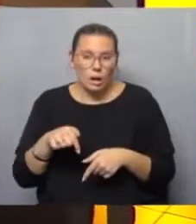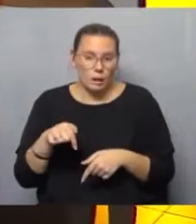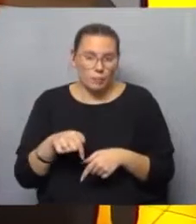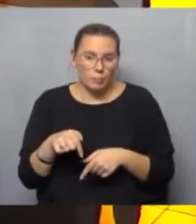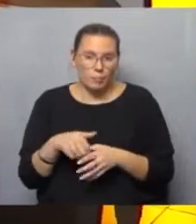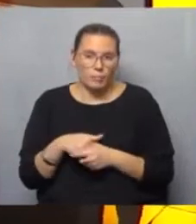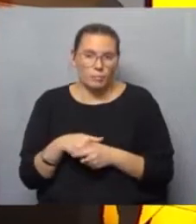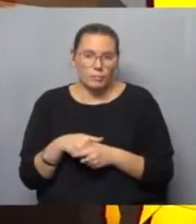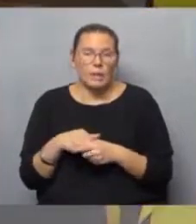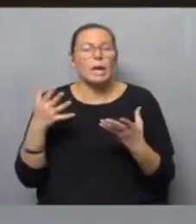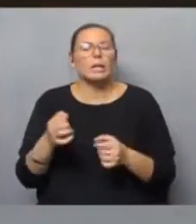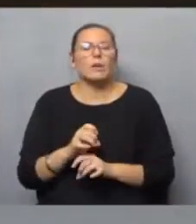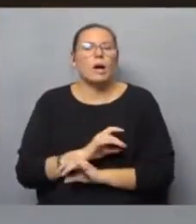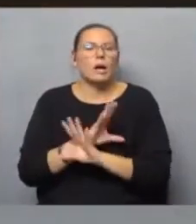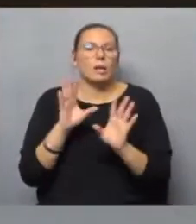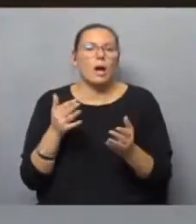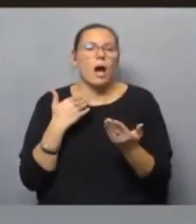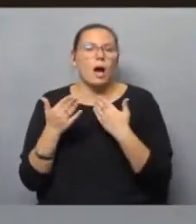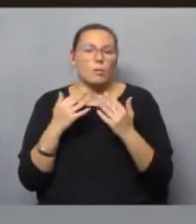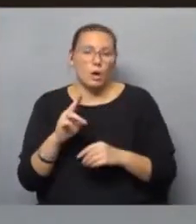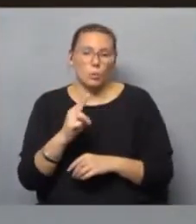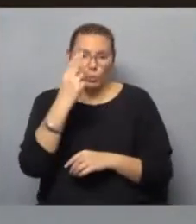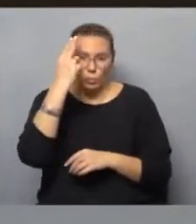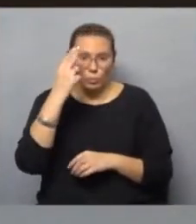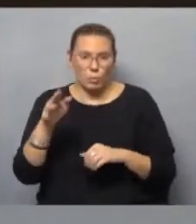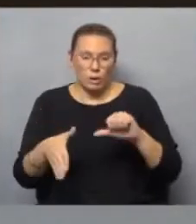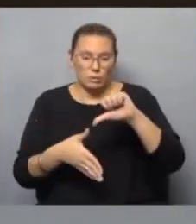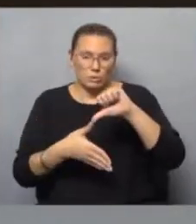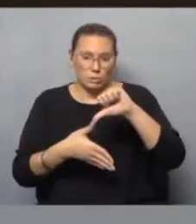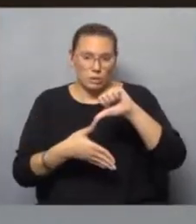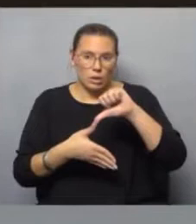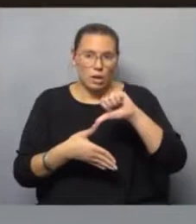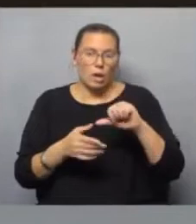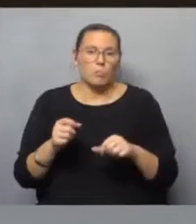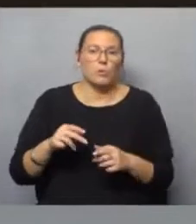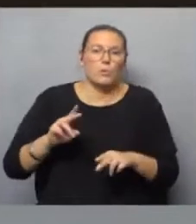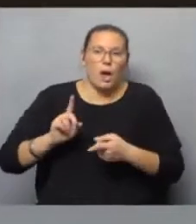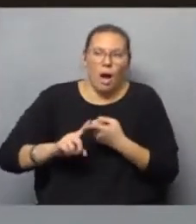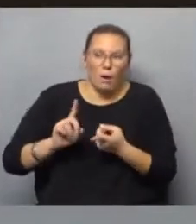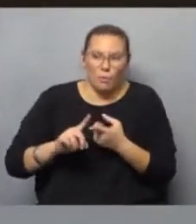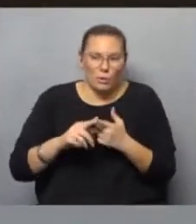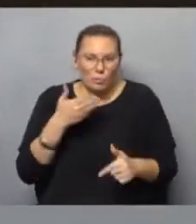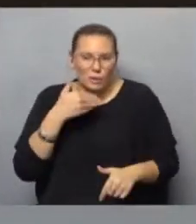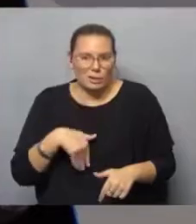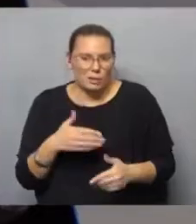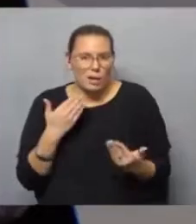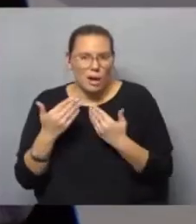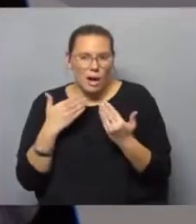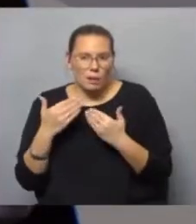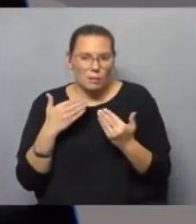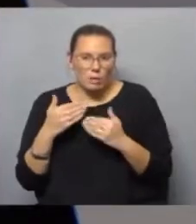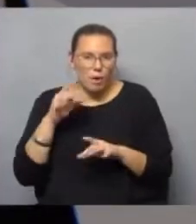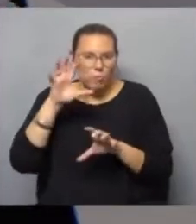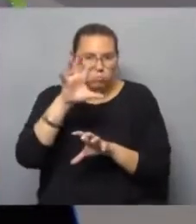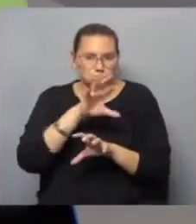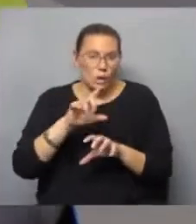Yo quiero aclarar, cuando uno habla de Uruguay, de Sudamérica, es por una convención para entendernos. Estamos hablando de porciones que